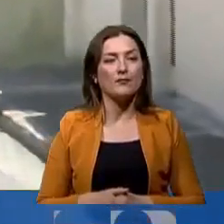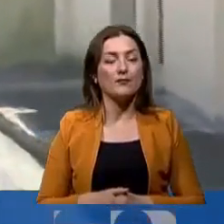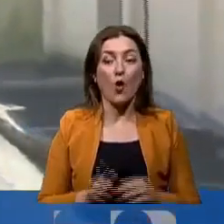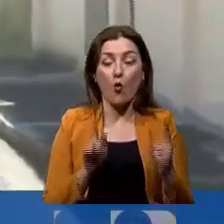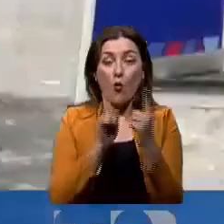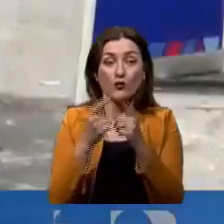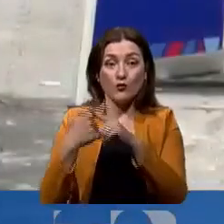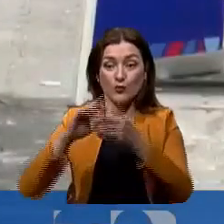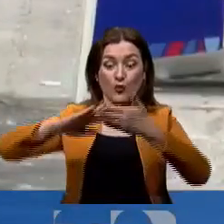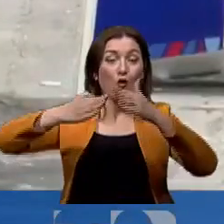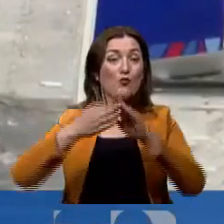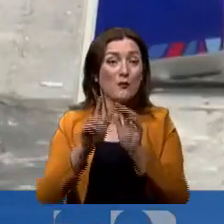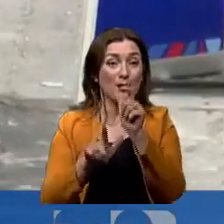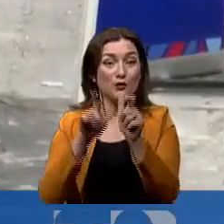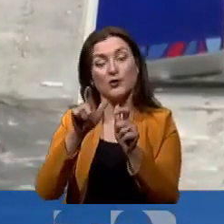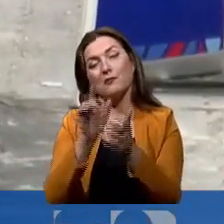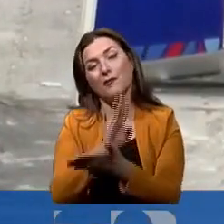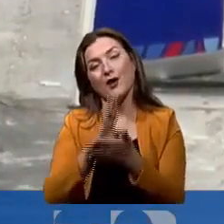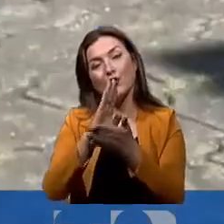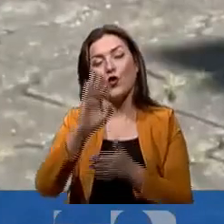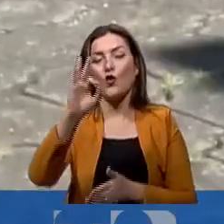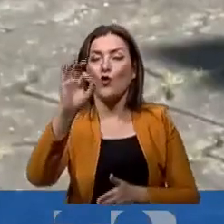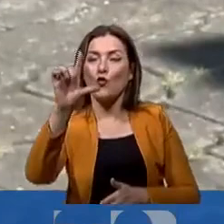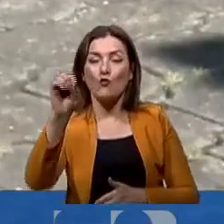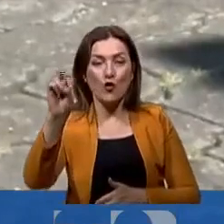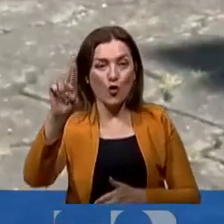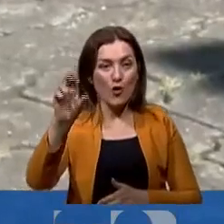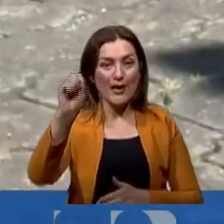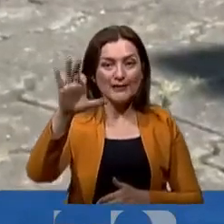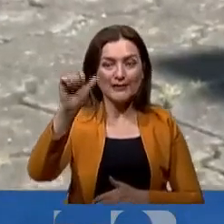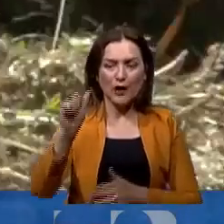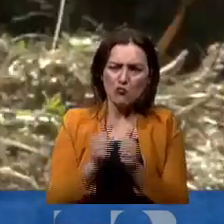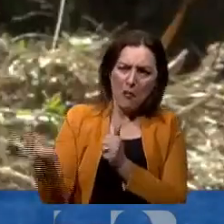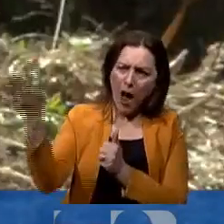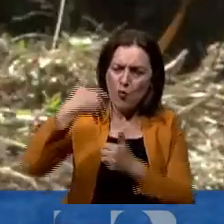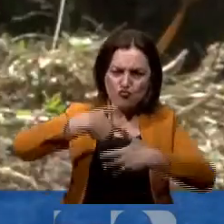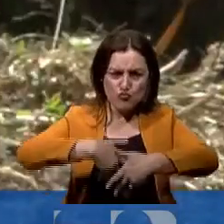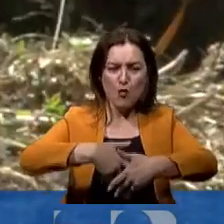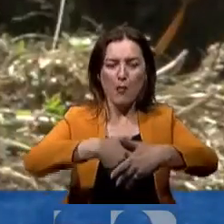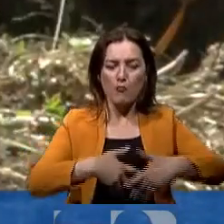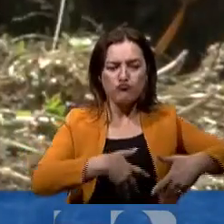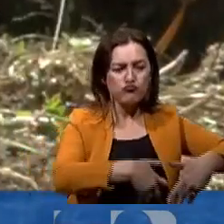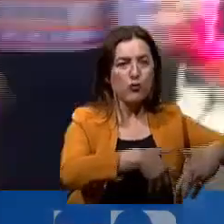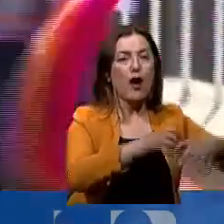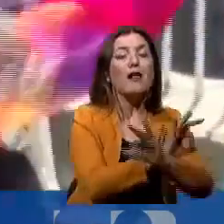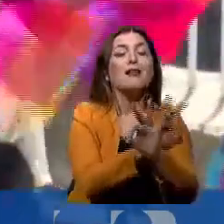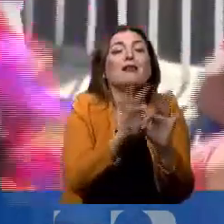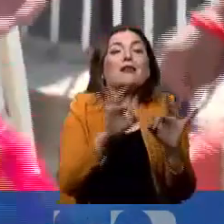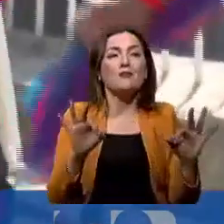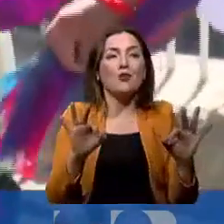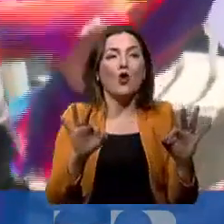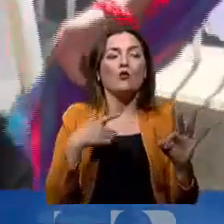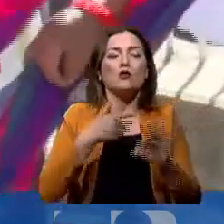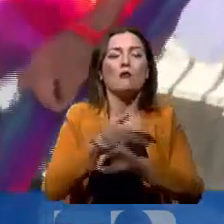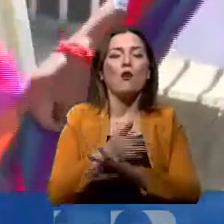En un encuentro comunitario, los vecinos de La Floresta se unieron para realizar una minga, para lograr adecentar sus calles, que finalizó con un